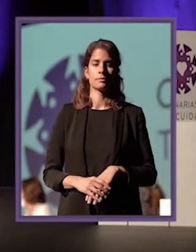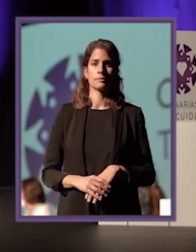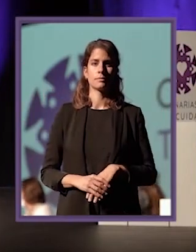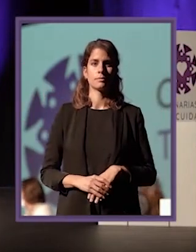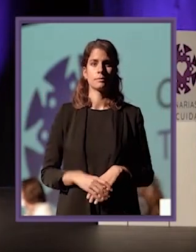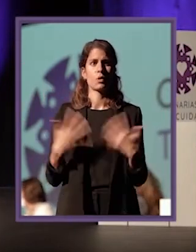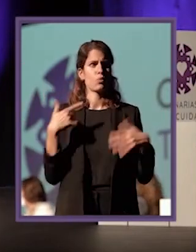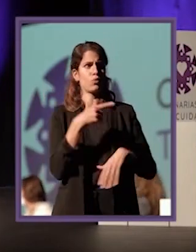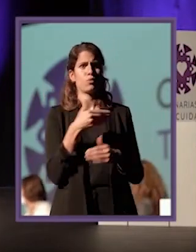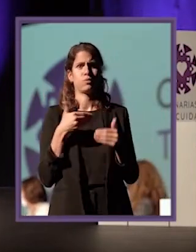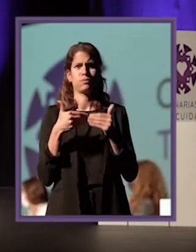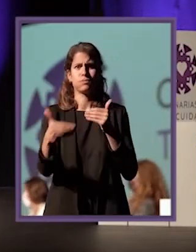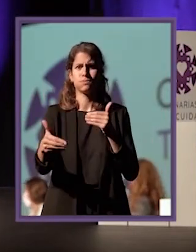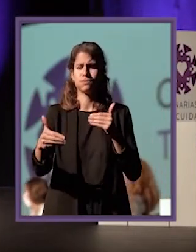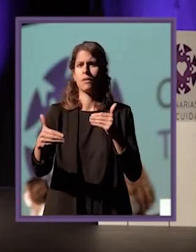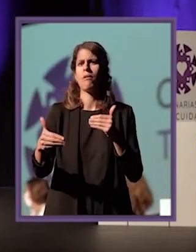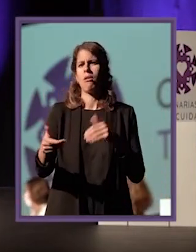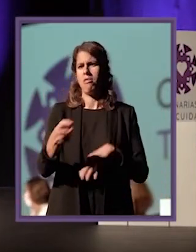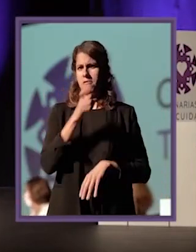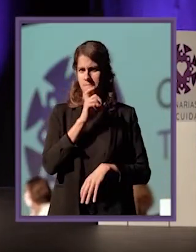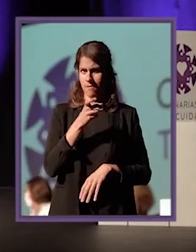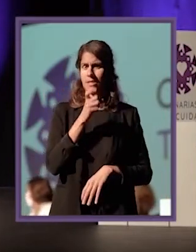Pues menudo reto tenemos por delante, ¿eh?